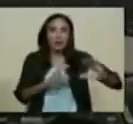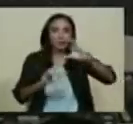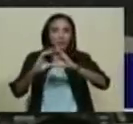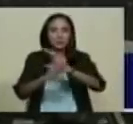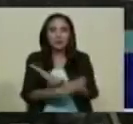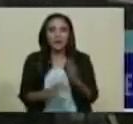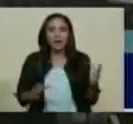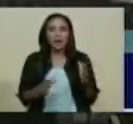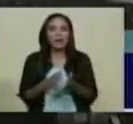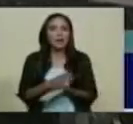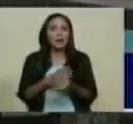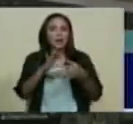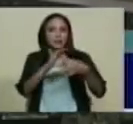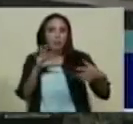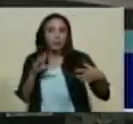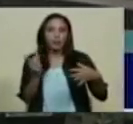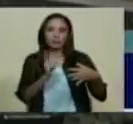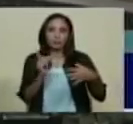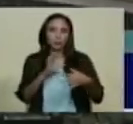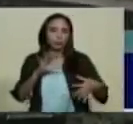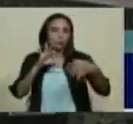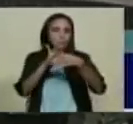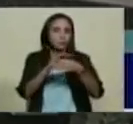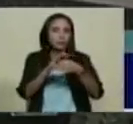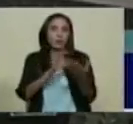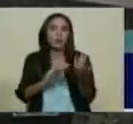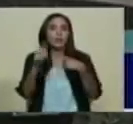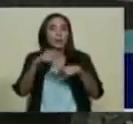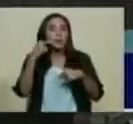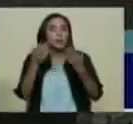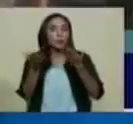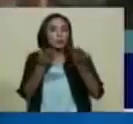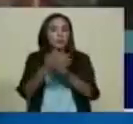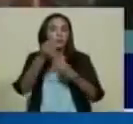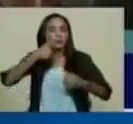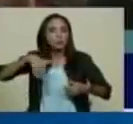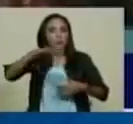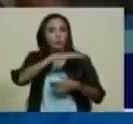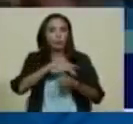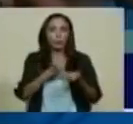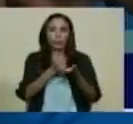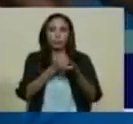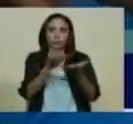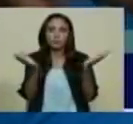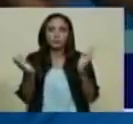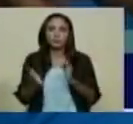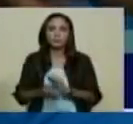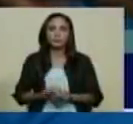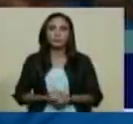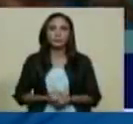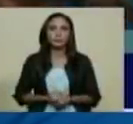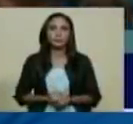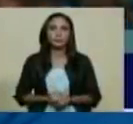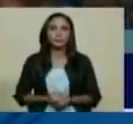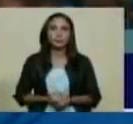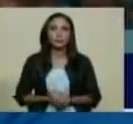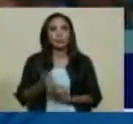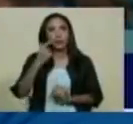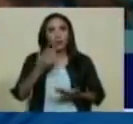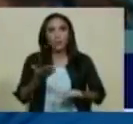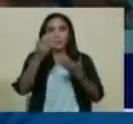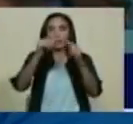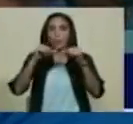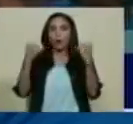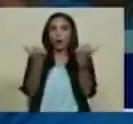ser neutras, que debían estar al servicio del desarrollo de los pueblos. Y aquí, como usted podrá ver, esta es una aula dotada con